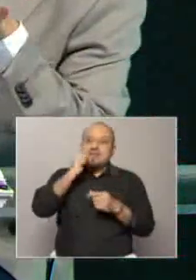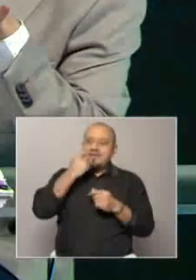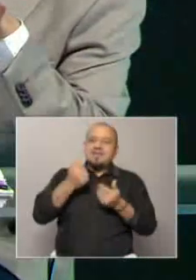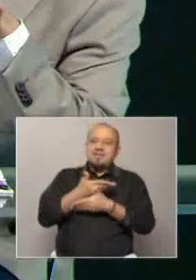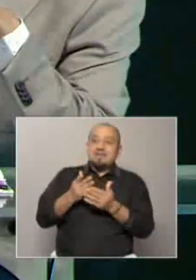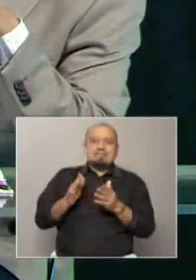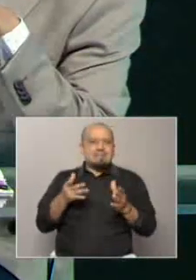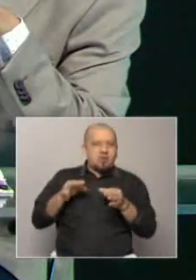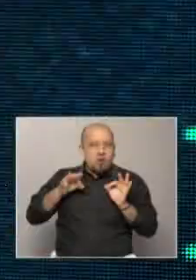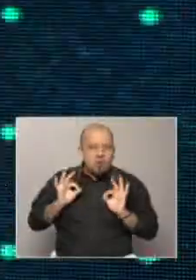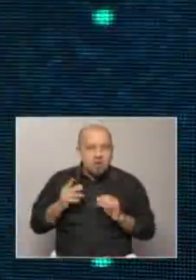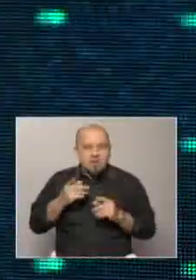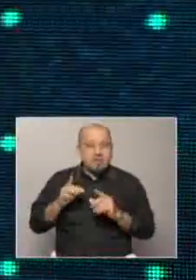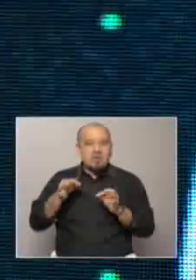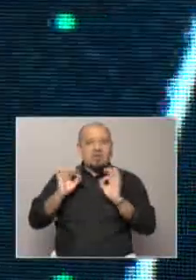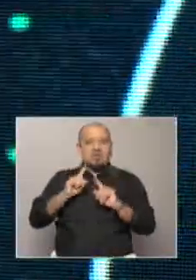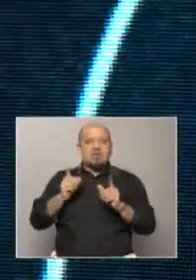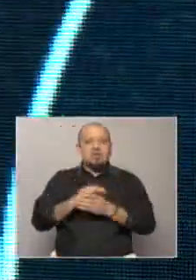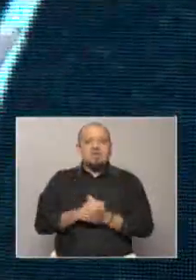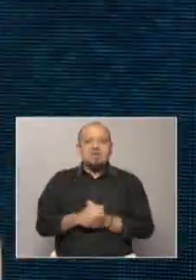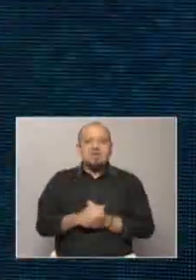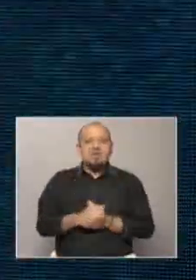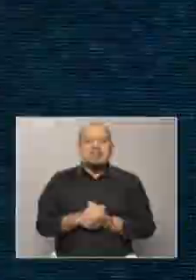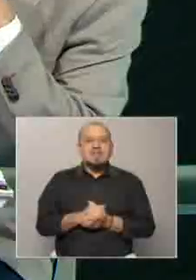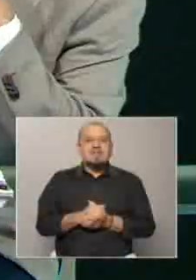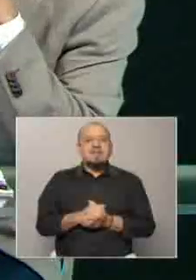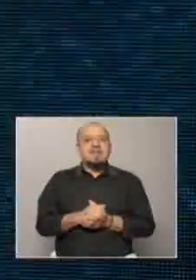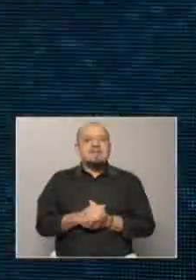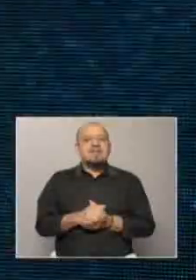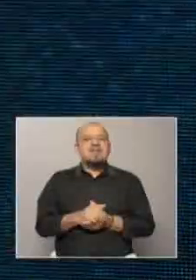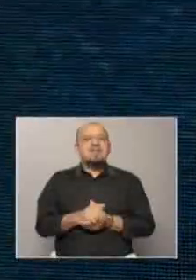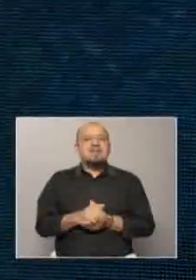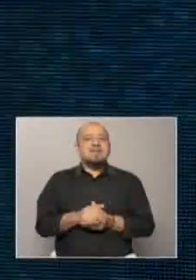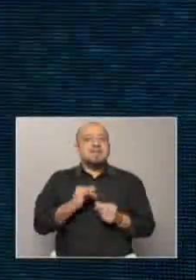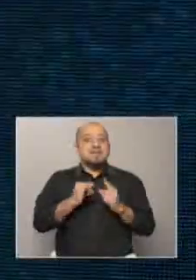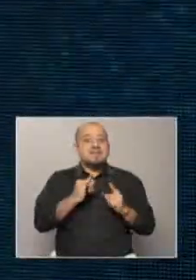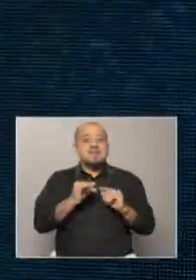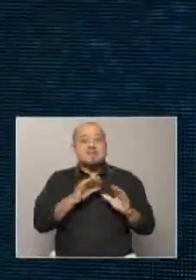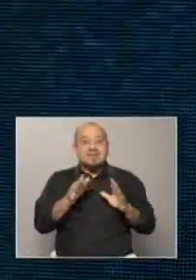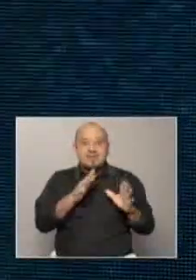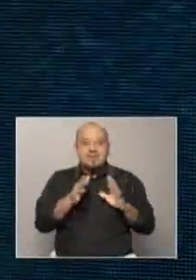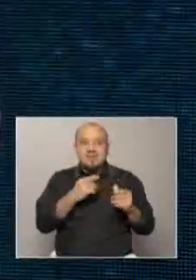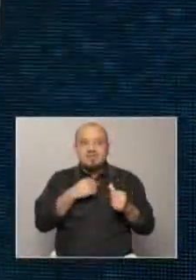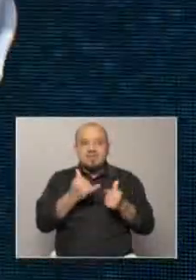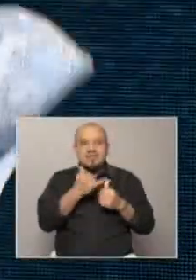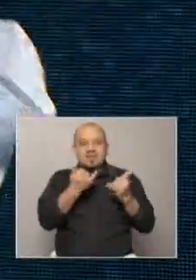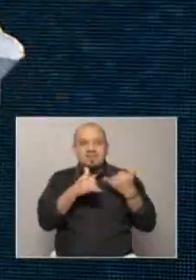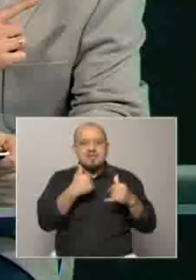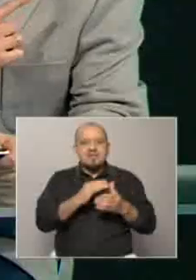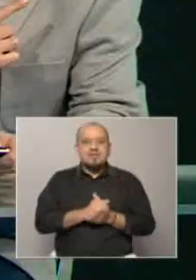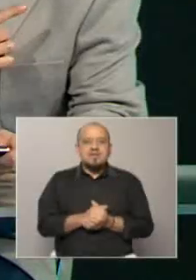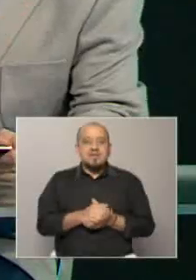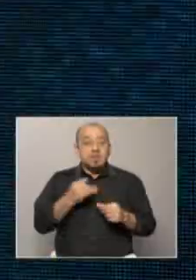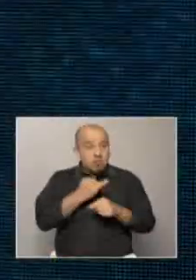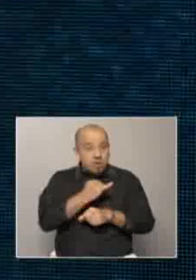medias incómodas, ¿no? Porque como que te entran hay una todos puesta juntos, justo, muy rápida. Claro, sí, viste, dato. ¿Le erramos en